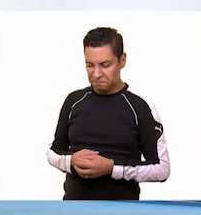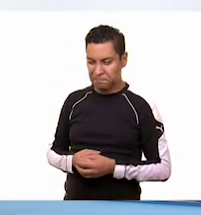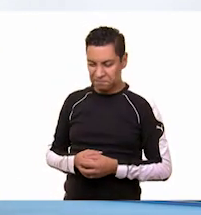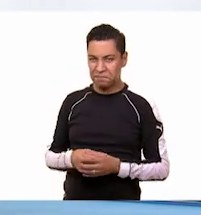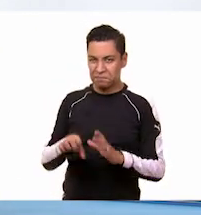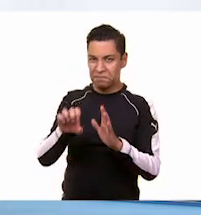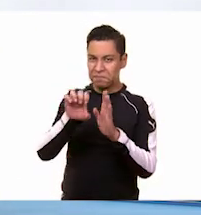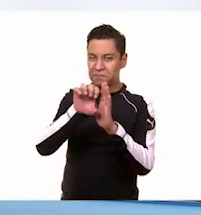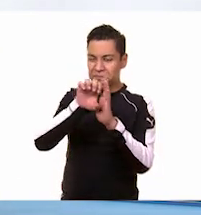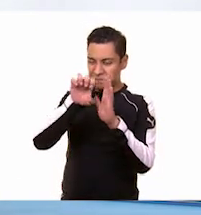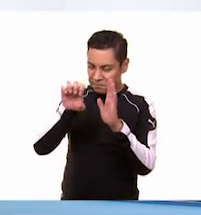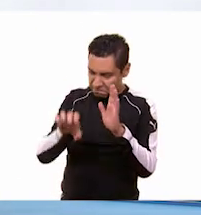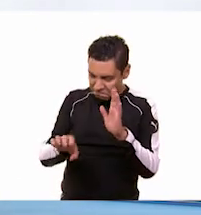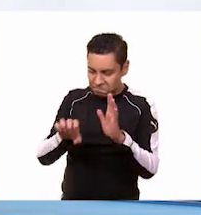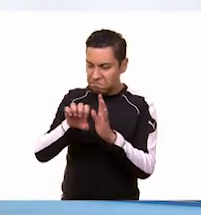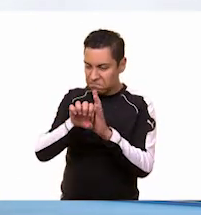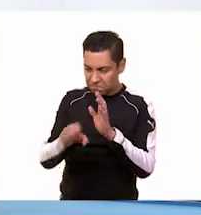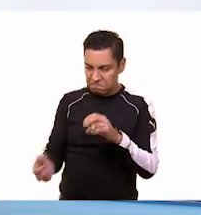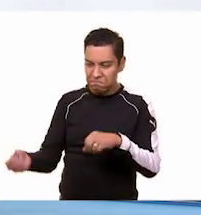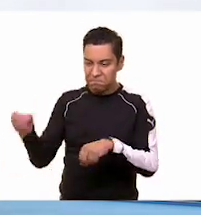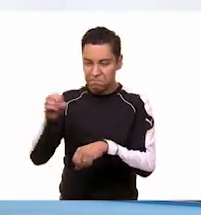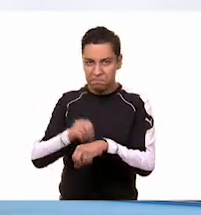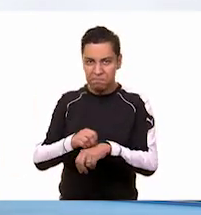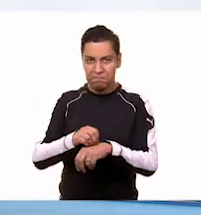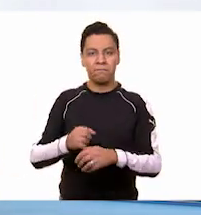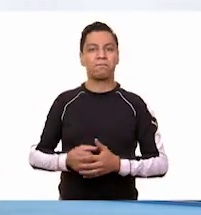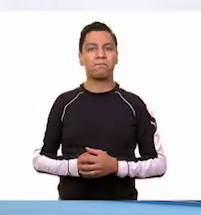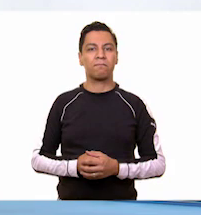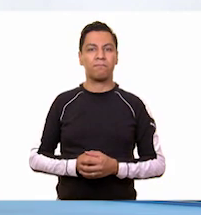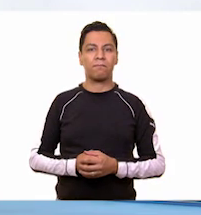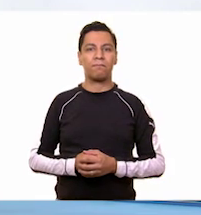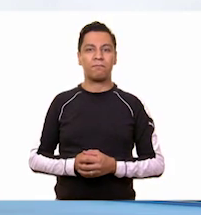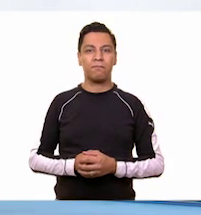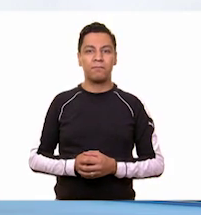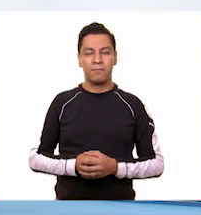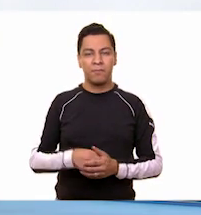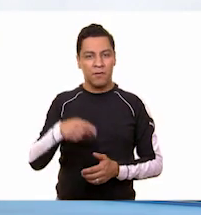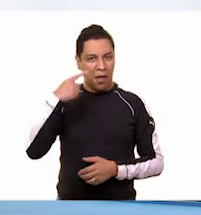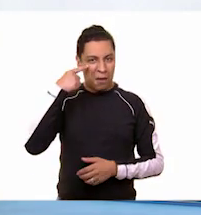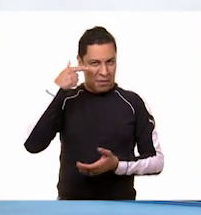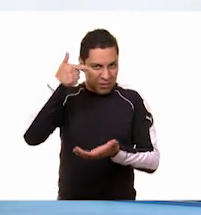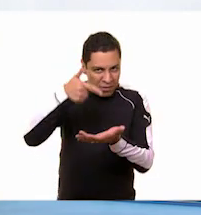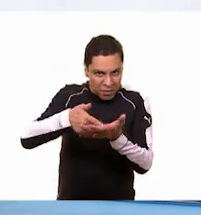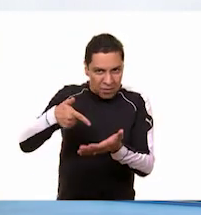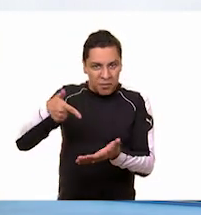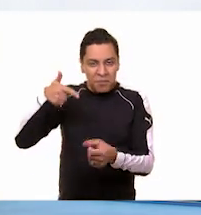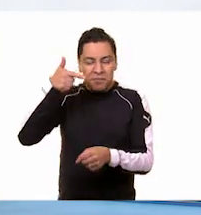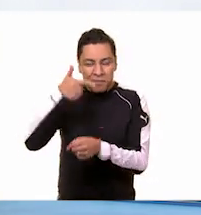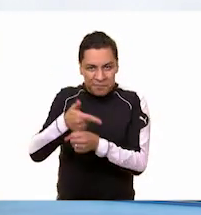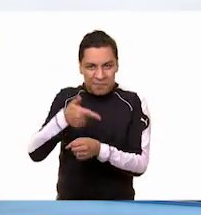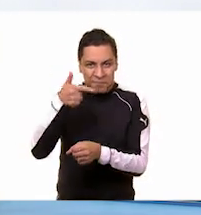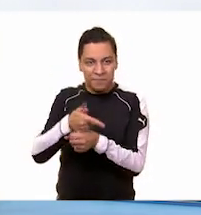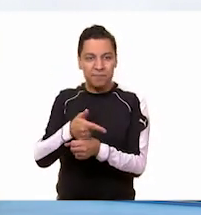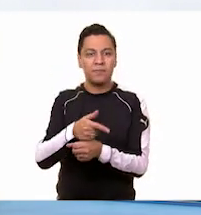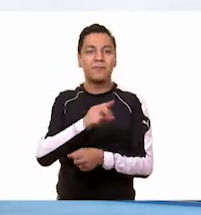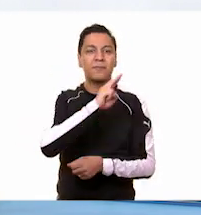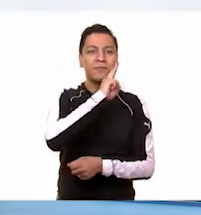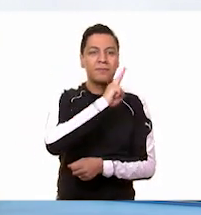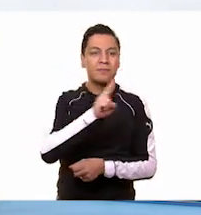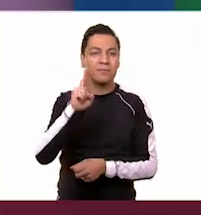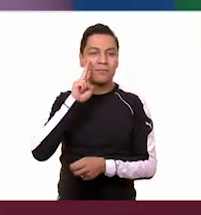siempre comprendes mejor los temas con los ejemplos. Sí. Así que vamos a identificar este tipo de estructura en una